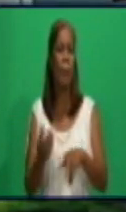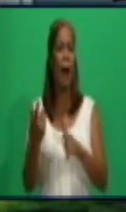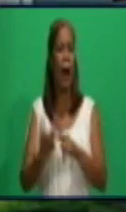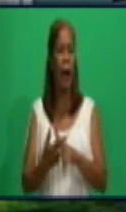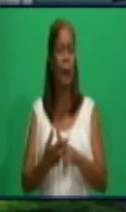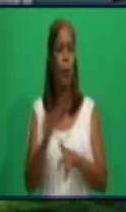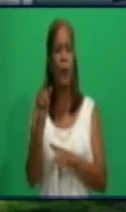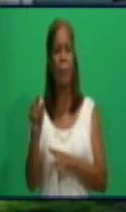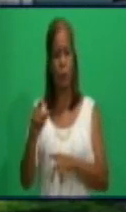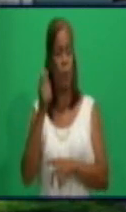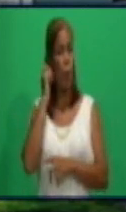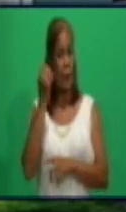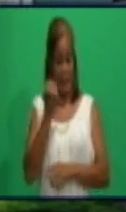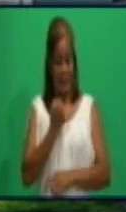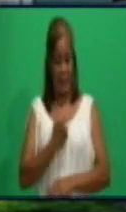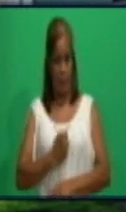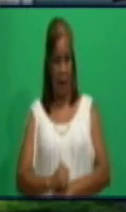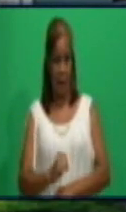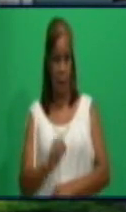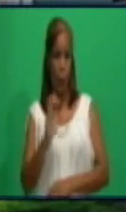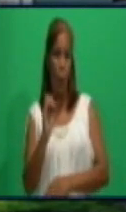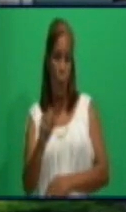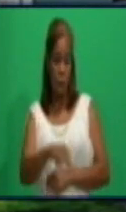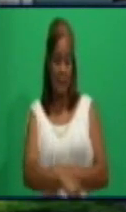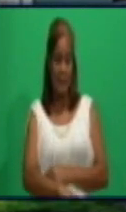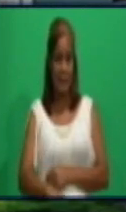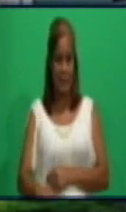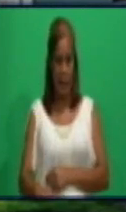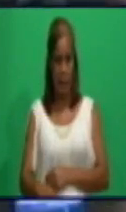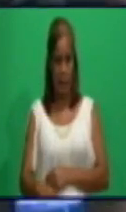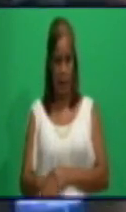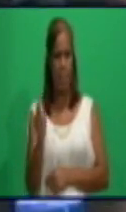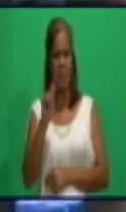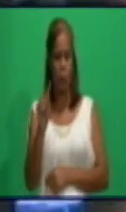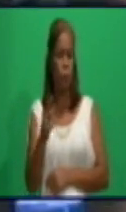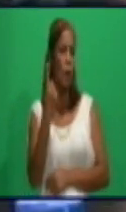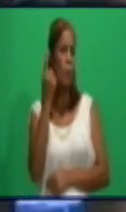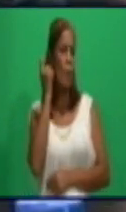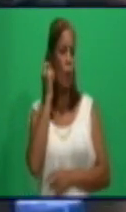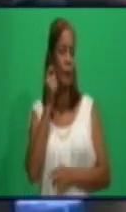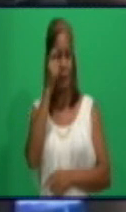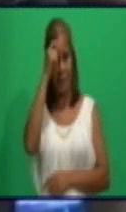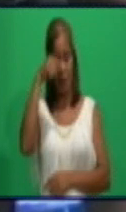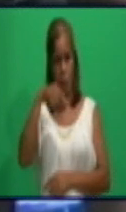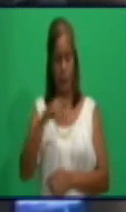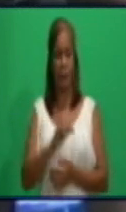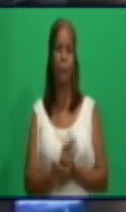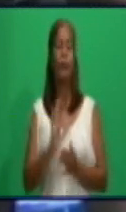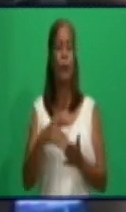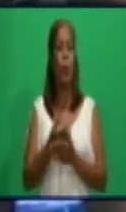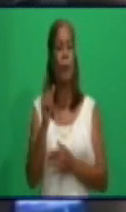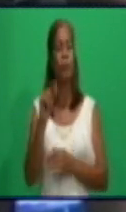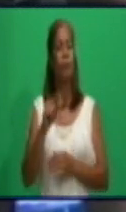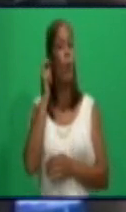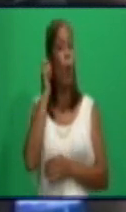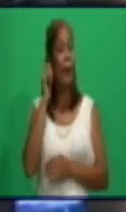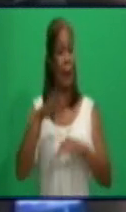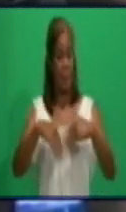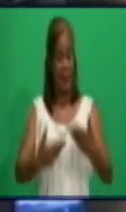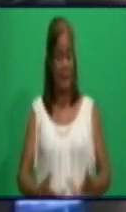Carlos Manuel de Céspedes? Pregunta una televidente desde Jiguaní. No, las cesariadas y paridas en este momento, bueno, se